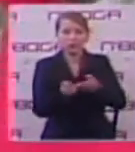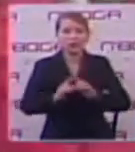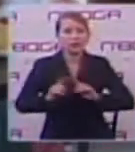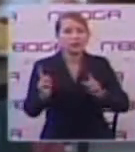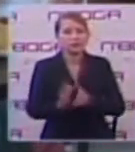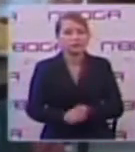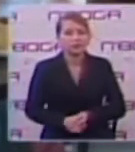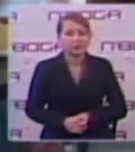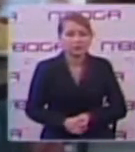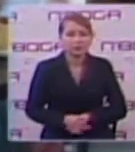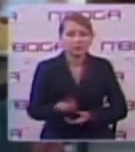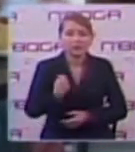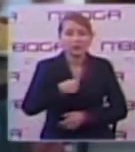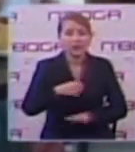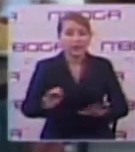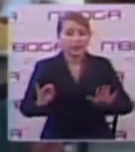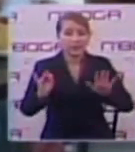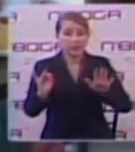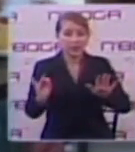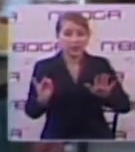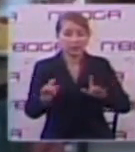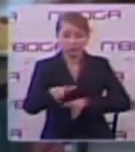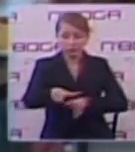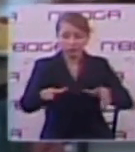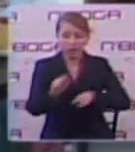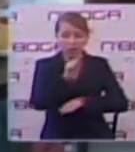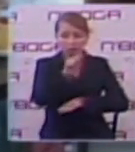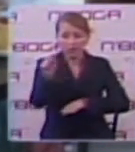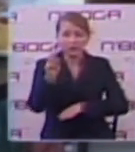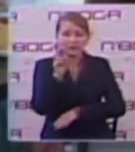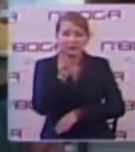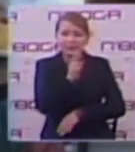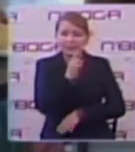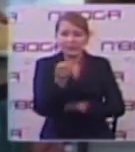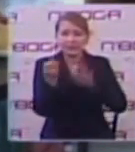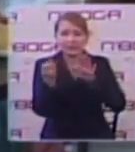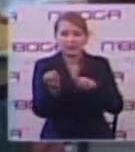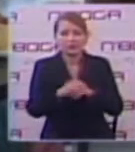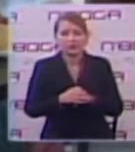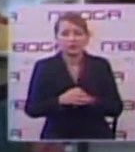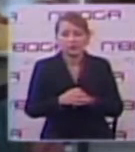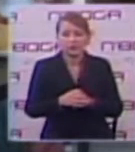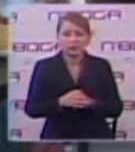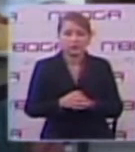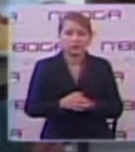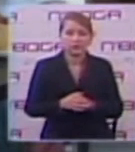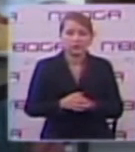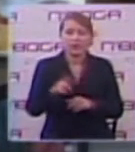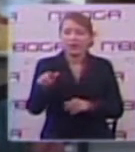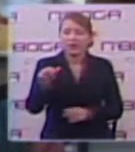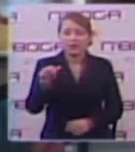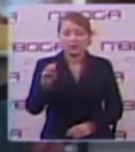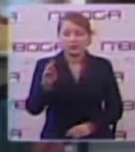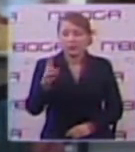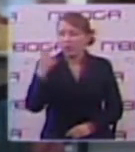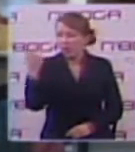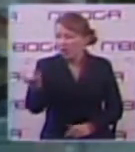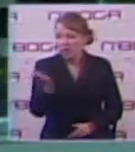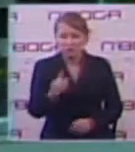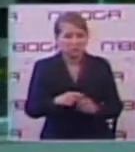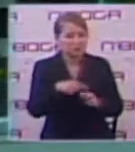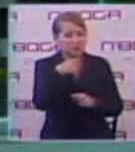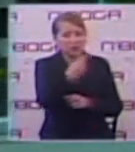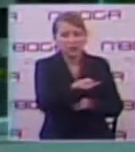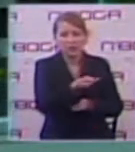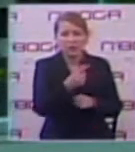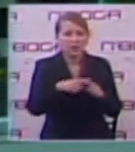Tenemos 7 locales actualmente, ¿sí? Partimos de aquí, por ejemplo, Aventura Plaza, que tenemos 2. Tenemos uno en Plaza Navonas, seguimos